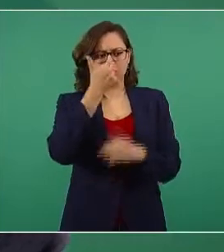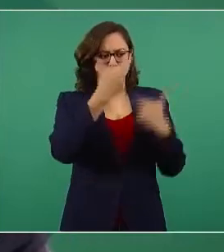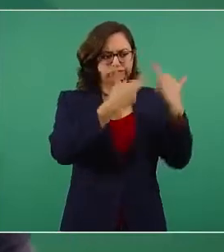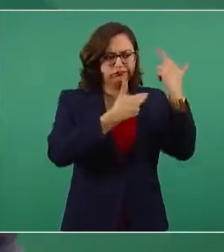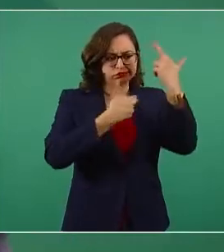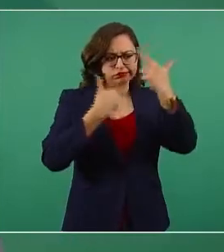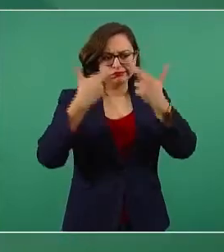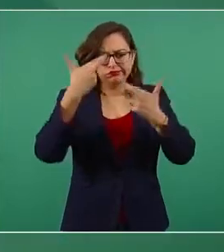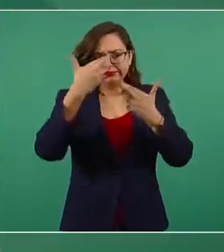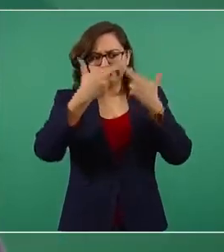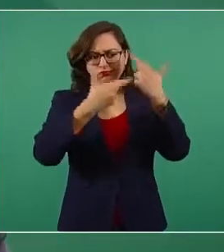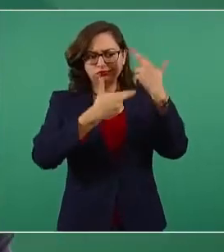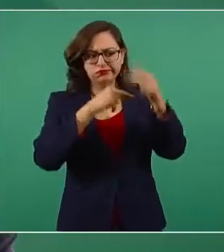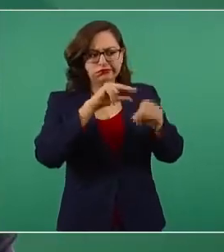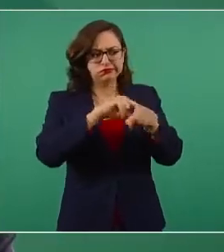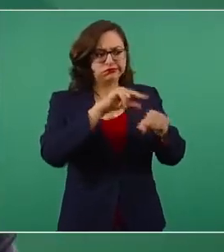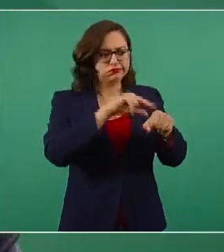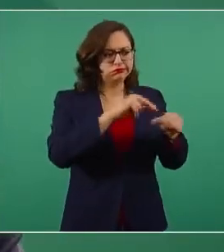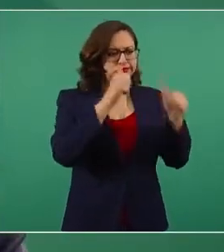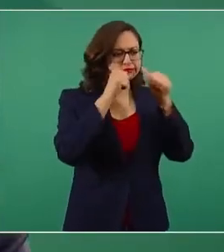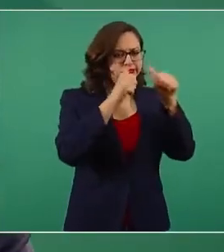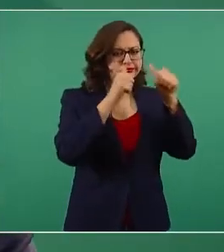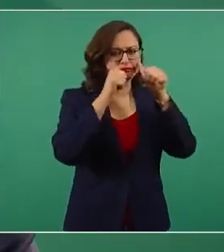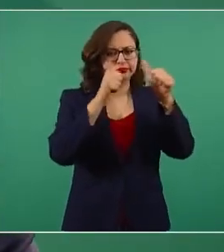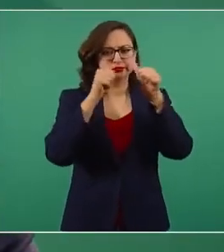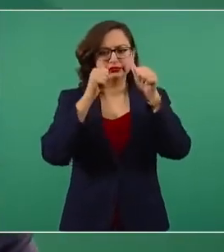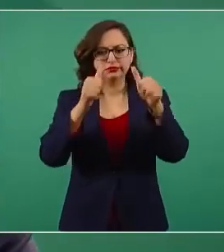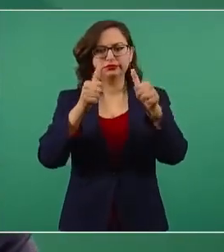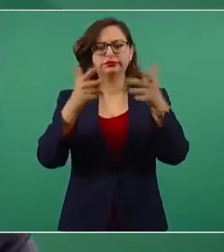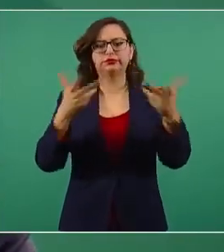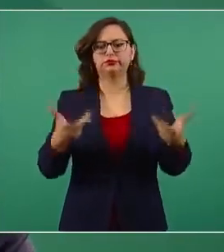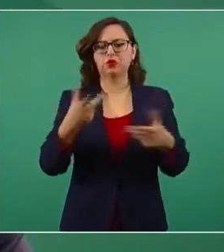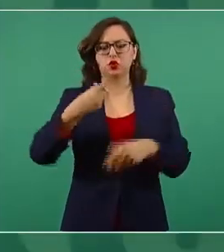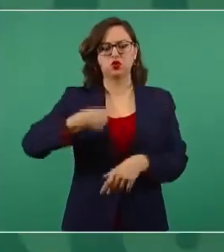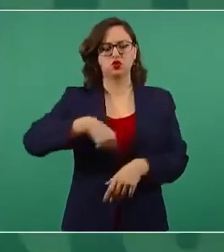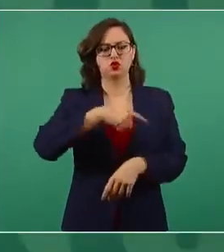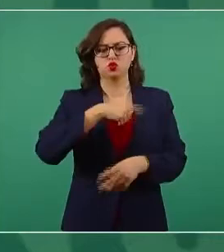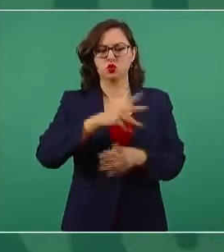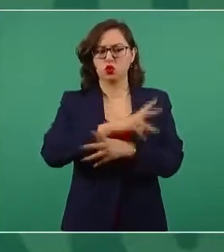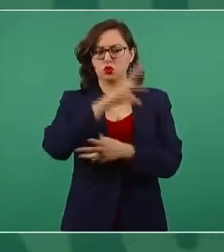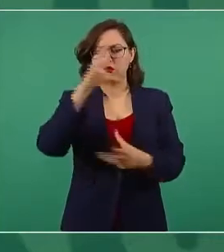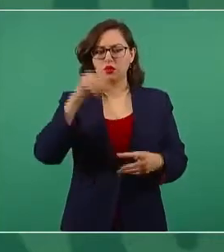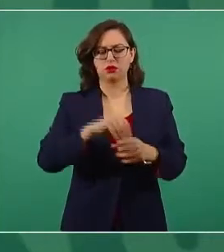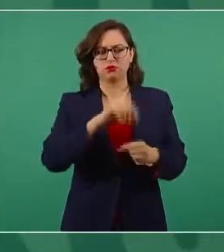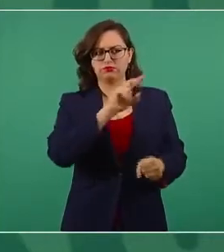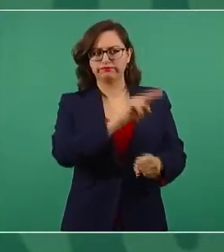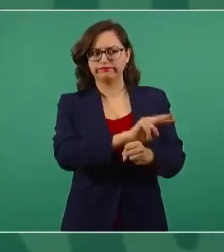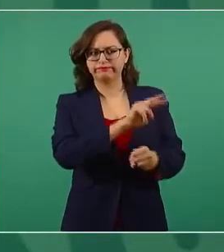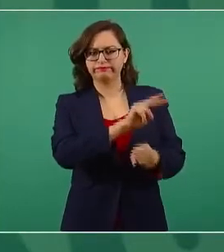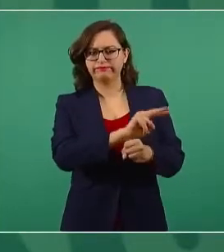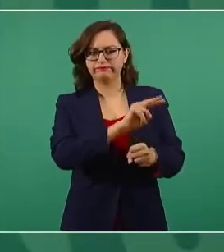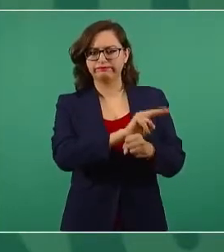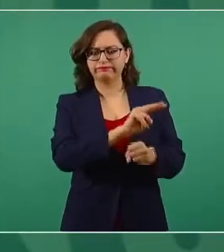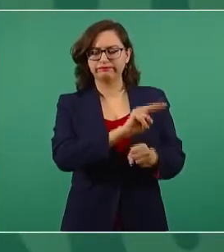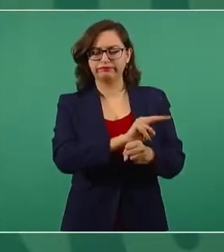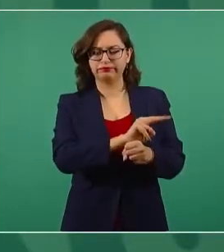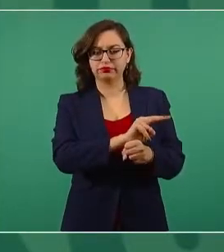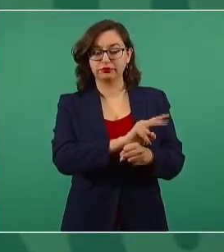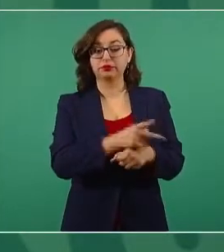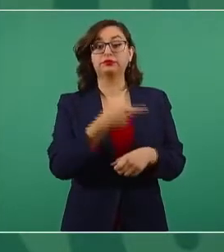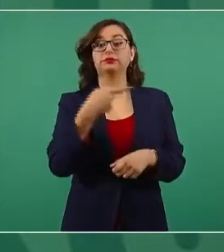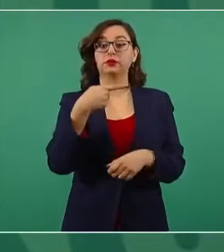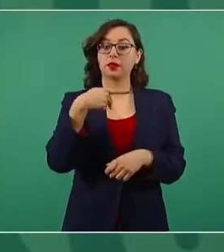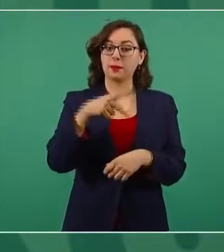Vamos a estar completamente, permanentemente atentos, pendientes,